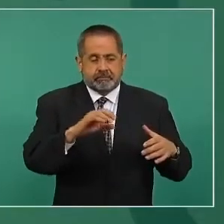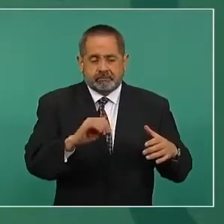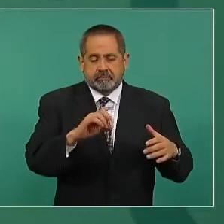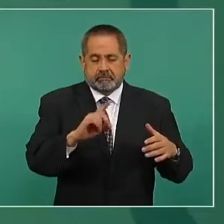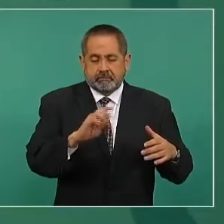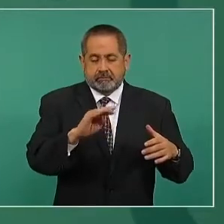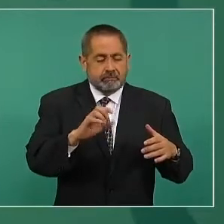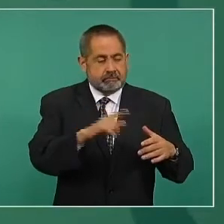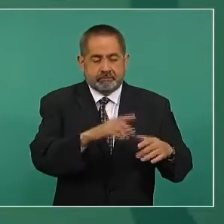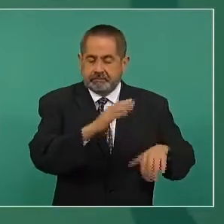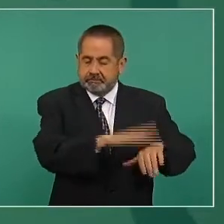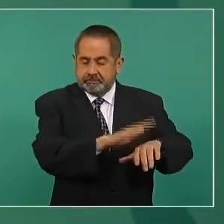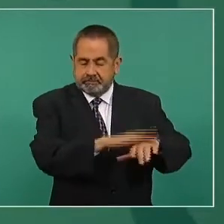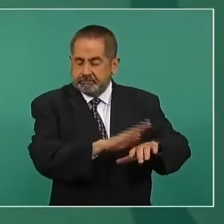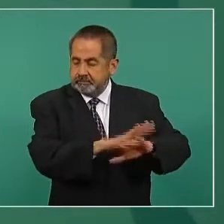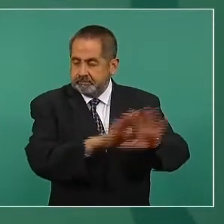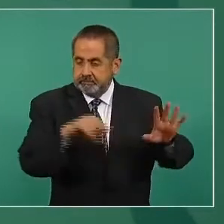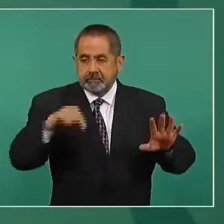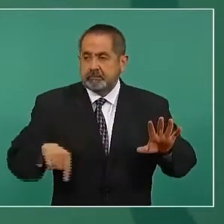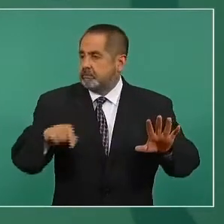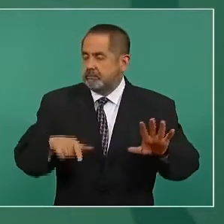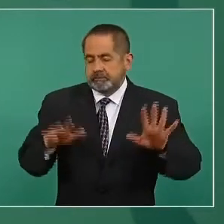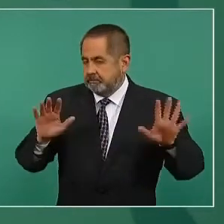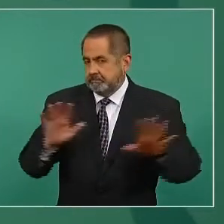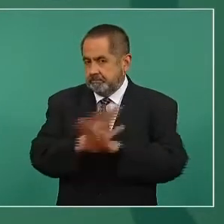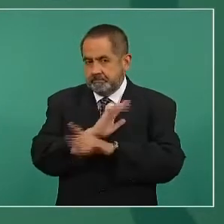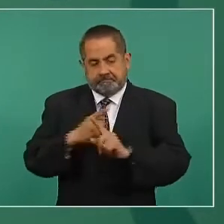entender que son otros tiempos.